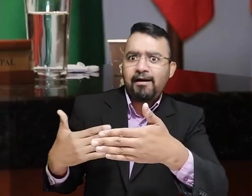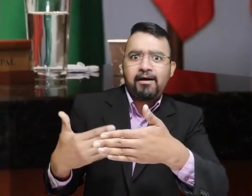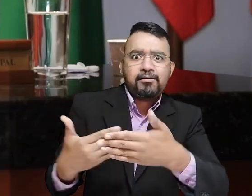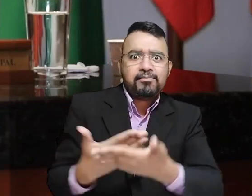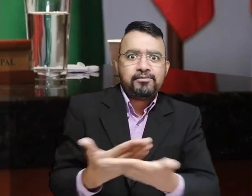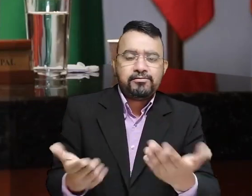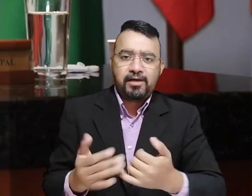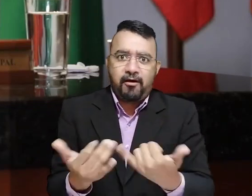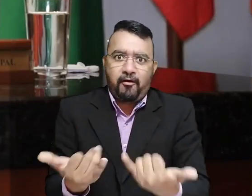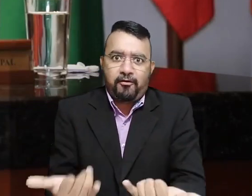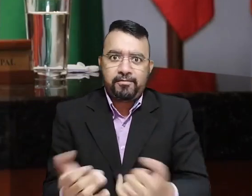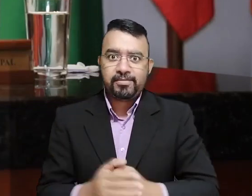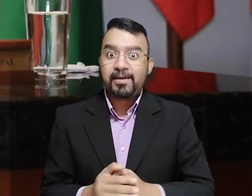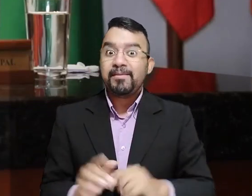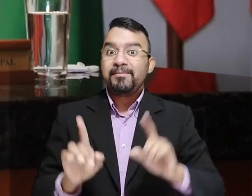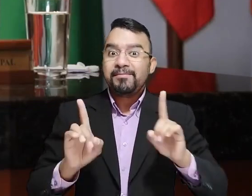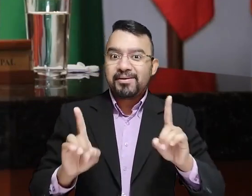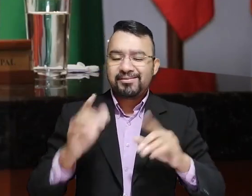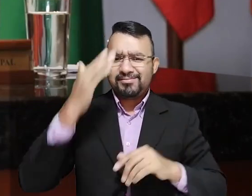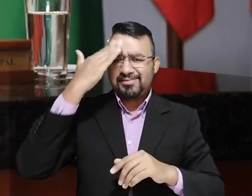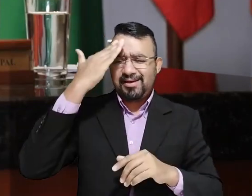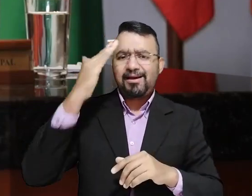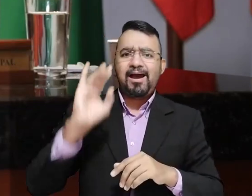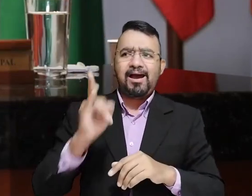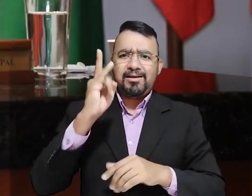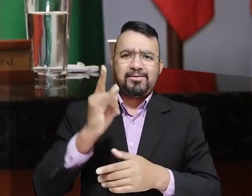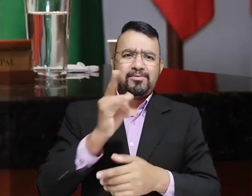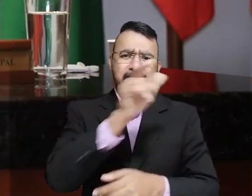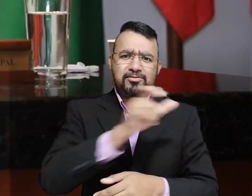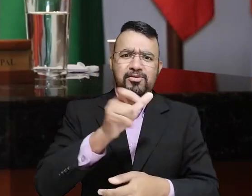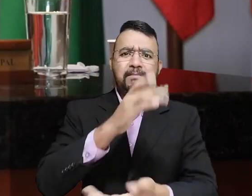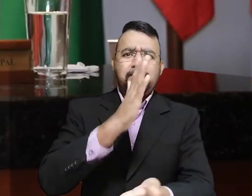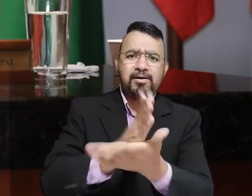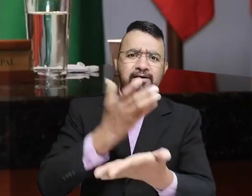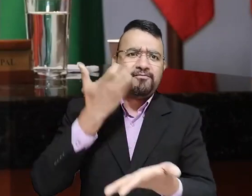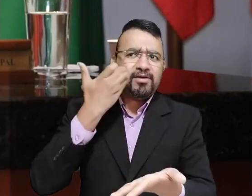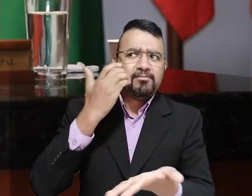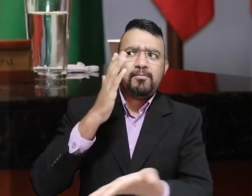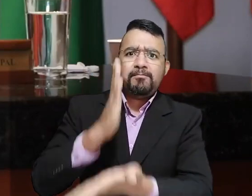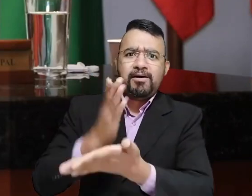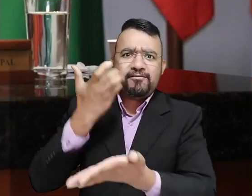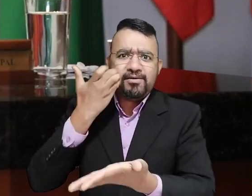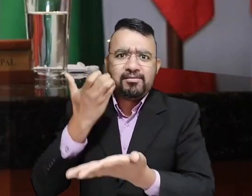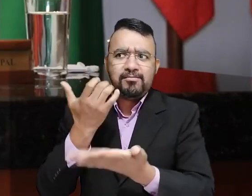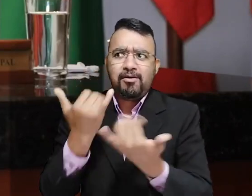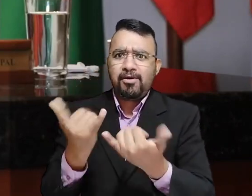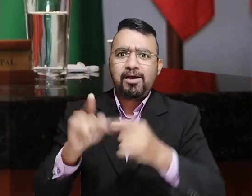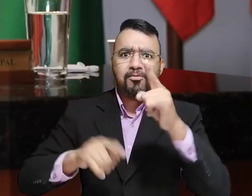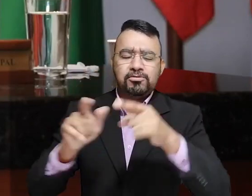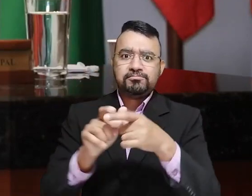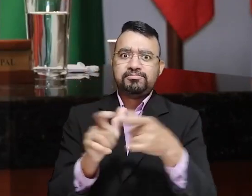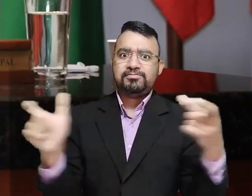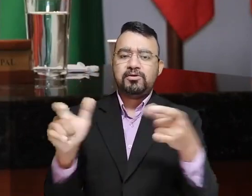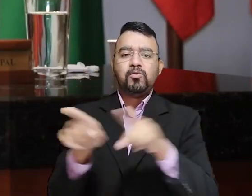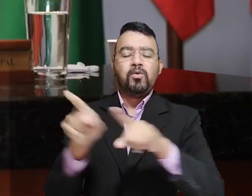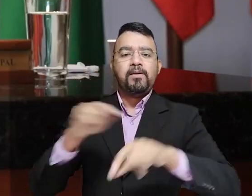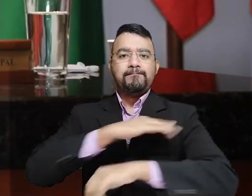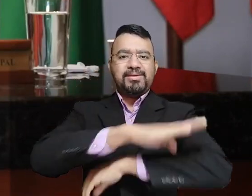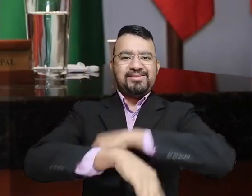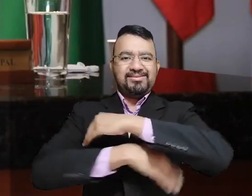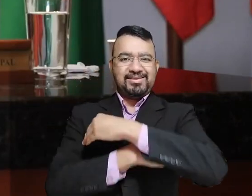es normal que cada vez que se presente un pico, el gobierno departamental, a solicitud del Ministerio de